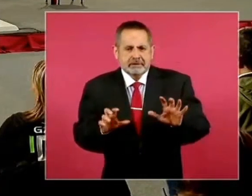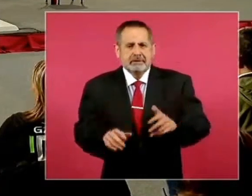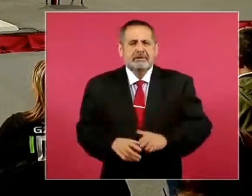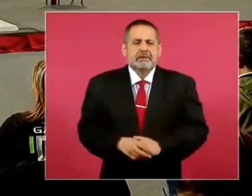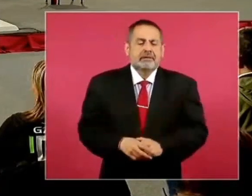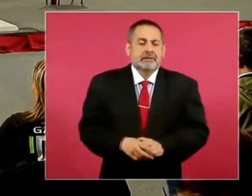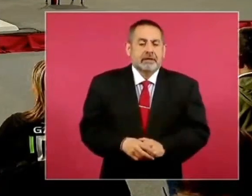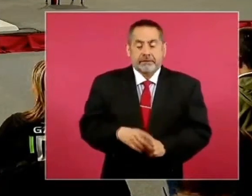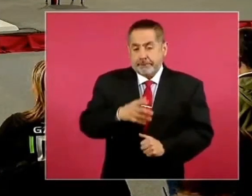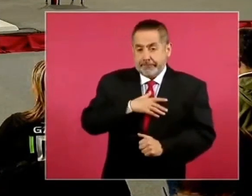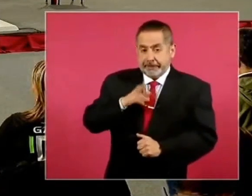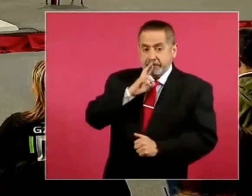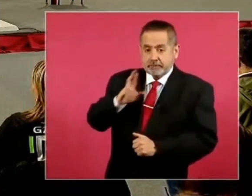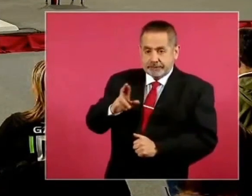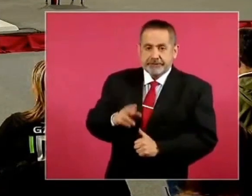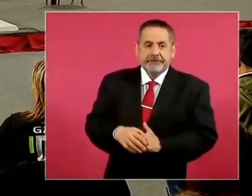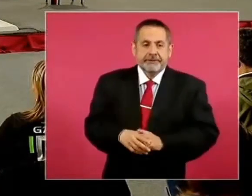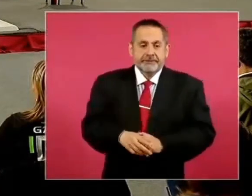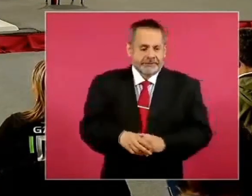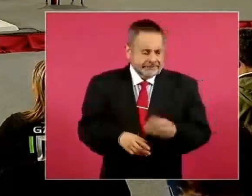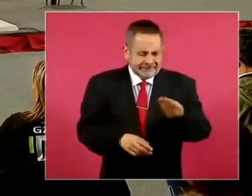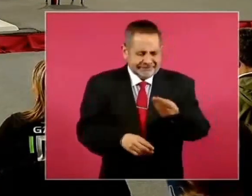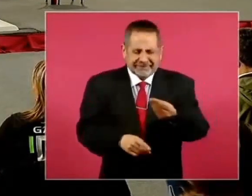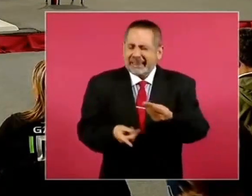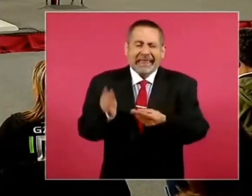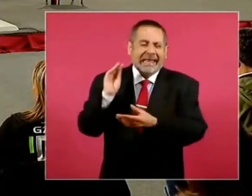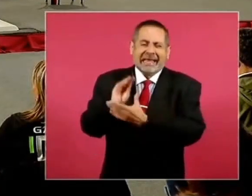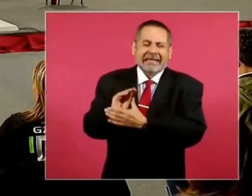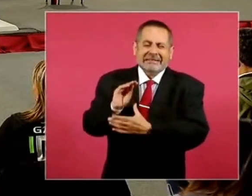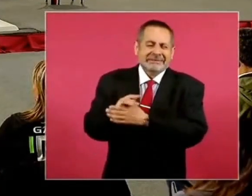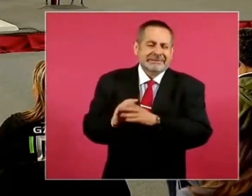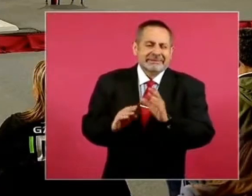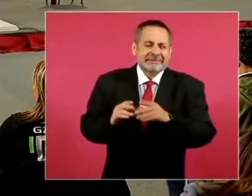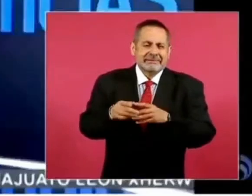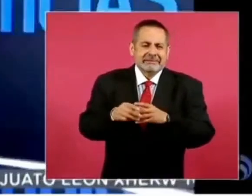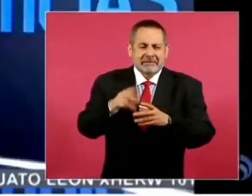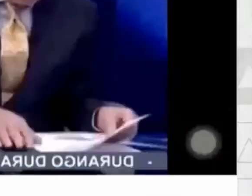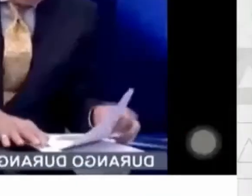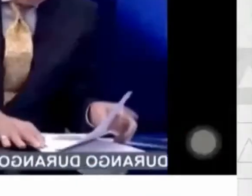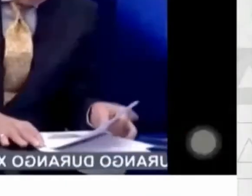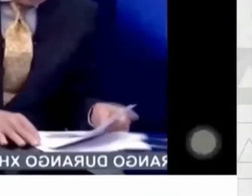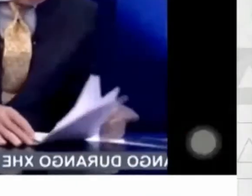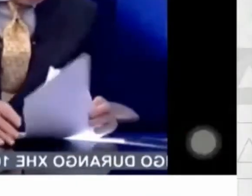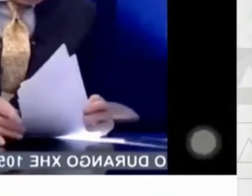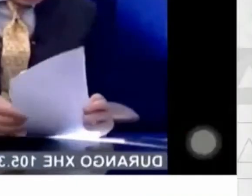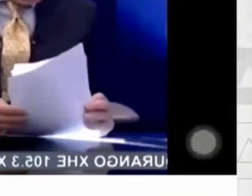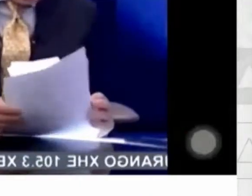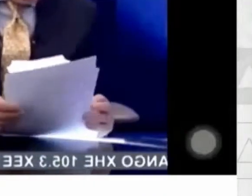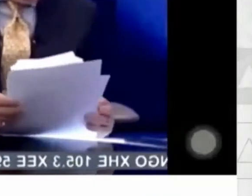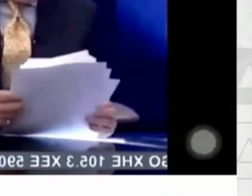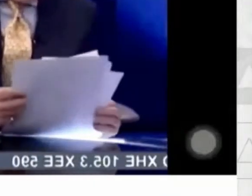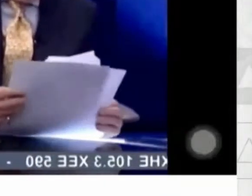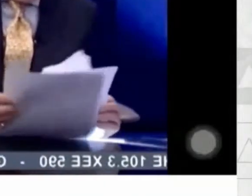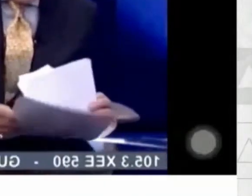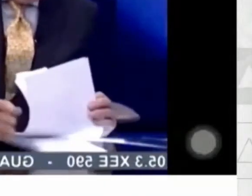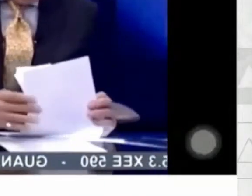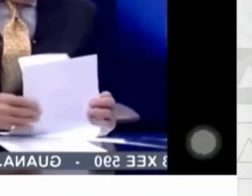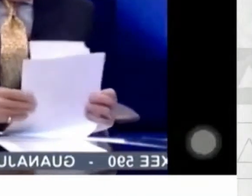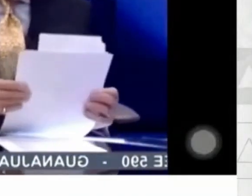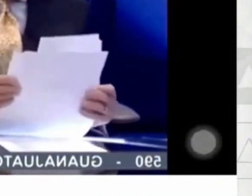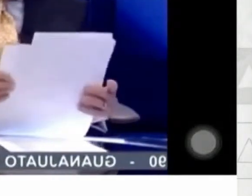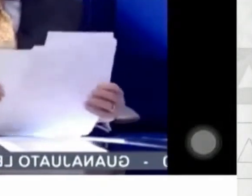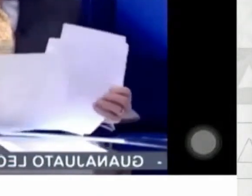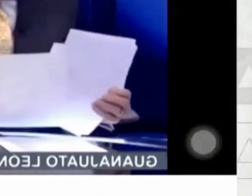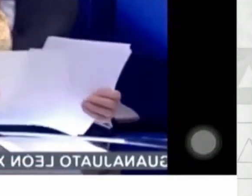Respondo de una vez, ¿eh? Yo esto ni caso le voy a hacer. Es más, lo voy a romper. Déjame nomás separar